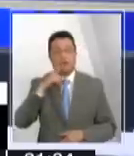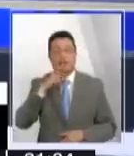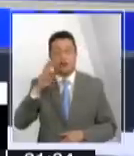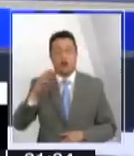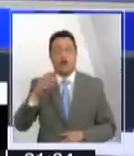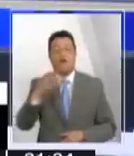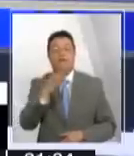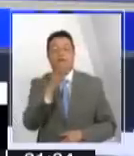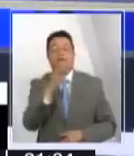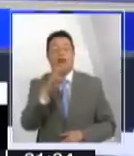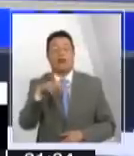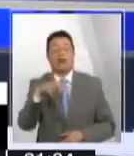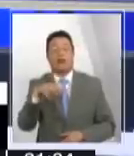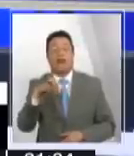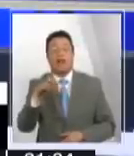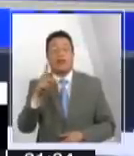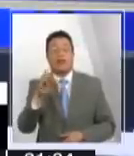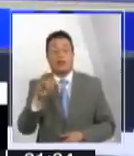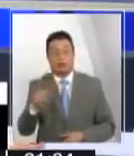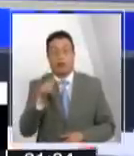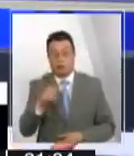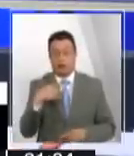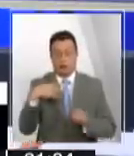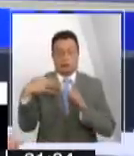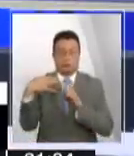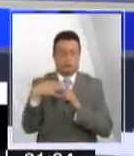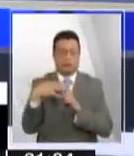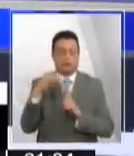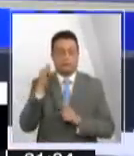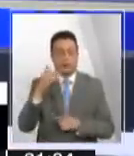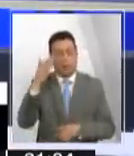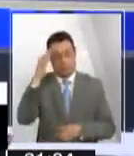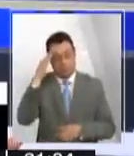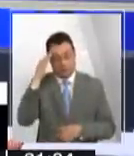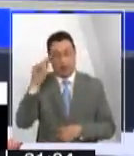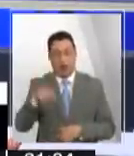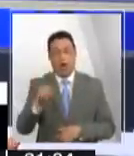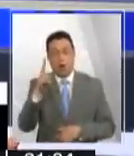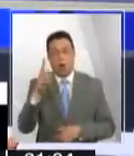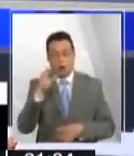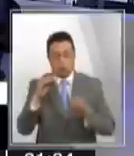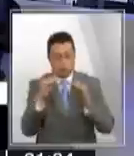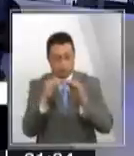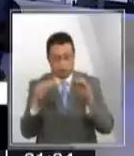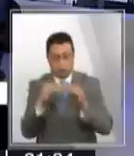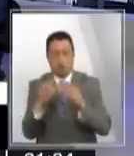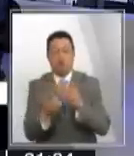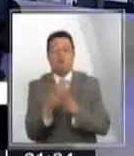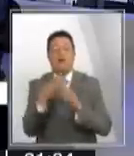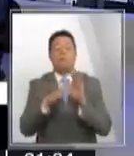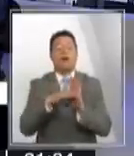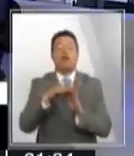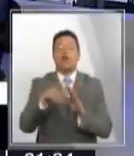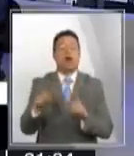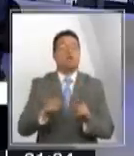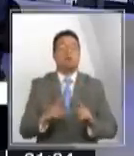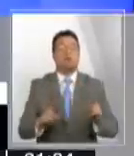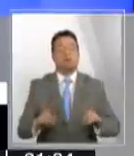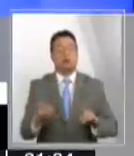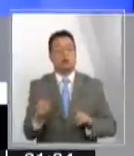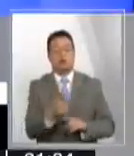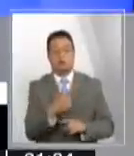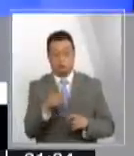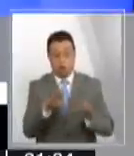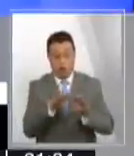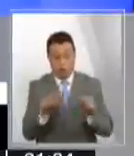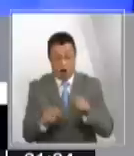entrevista dice, claro, que la autocrítica de él fue pensar que había una determinada coherencia en la nueva mayoría y que no la hubo. ¿Usted comparte esos dichos de él? Mire,